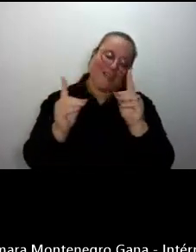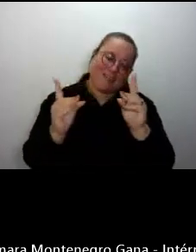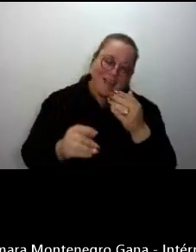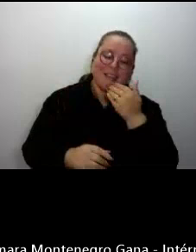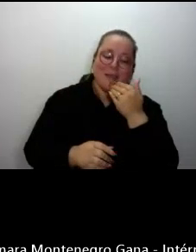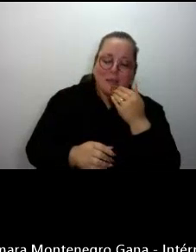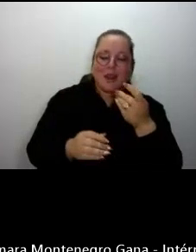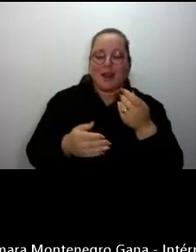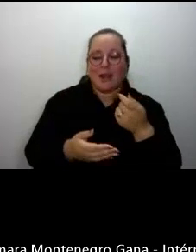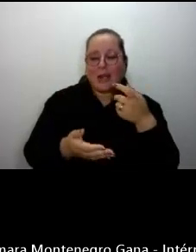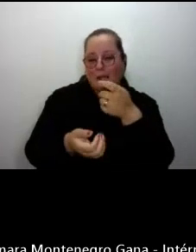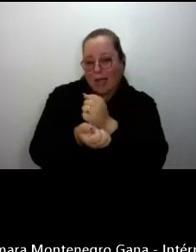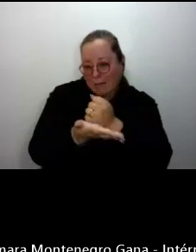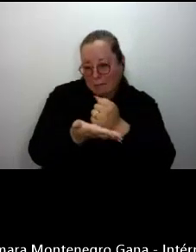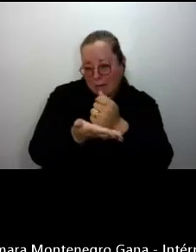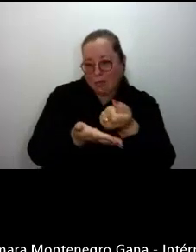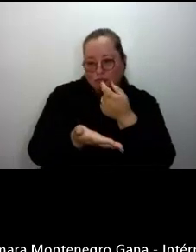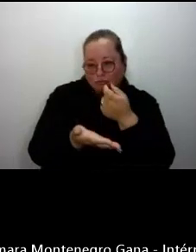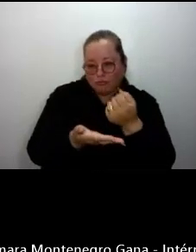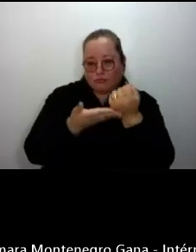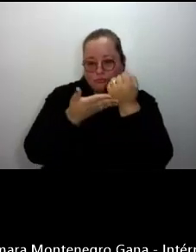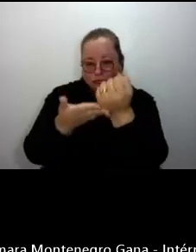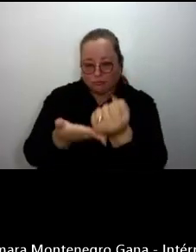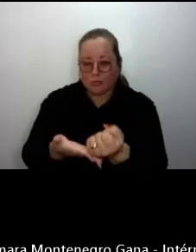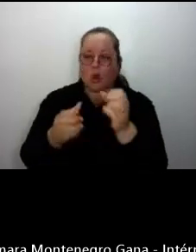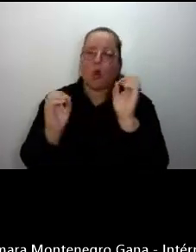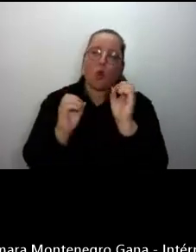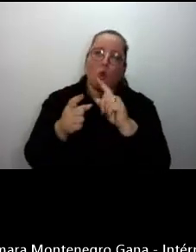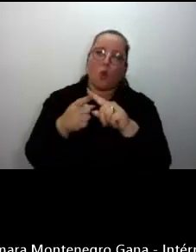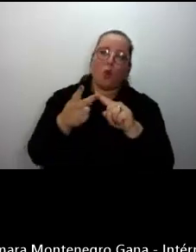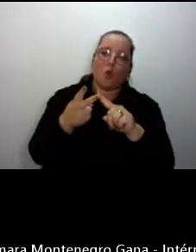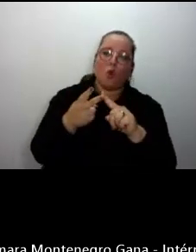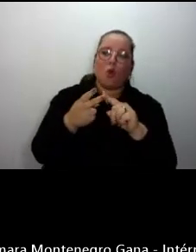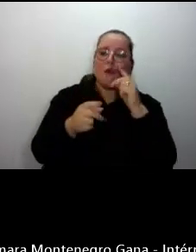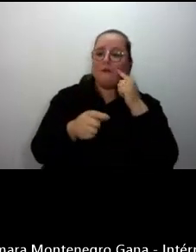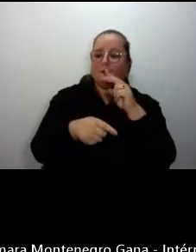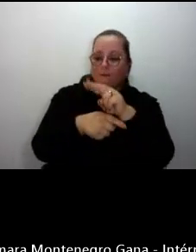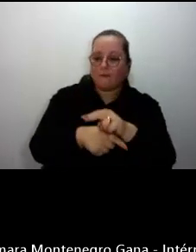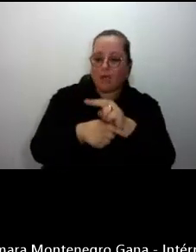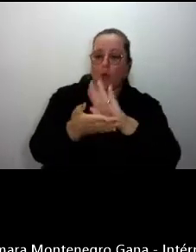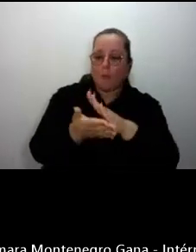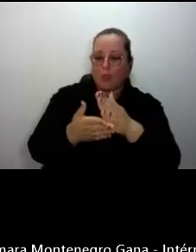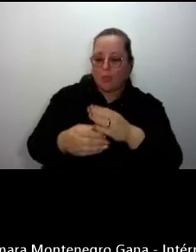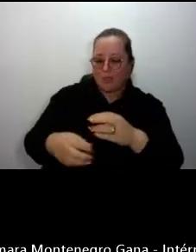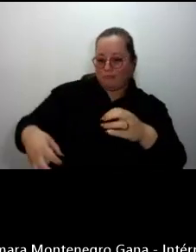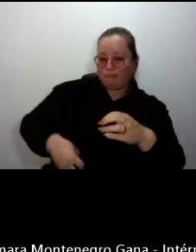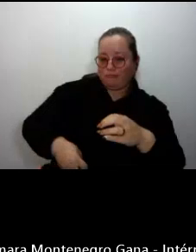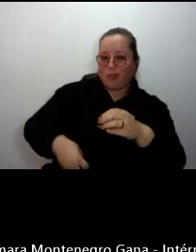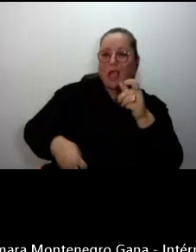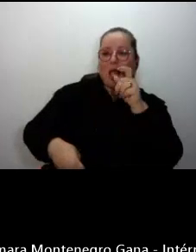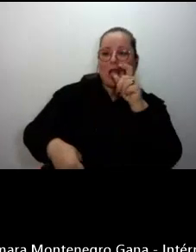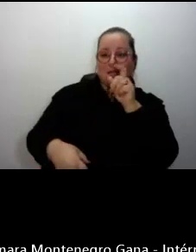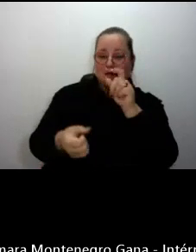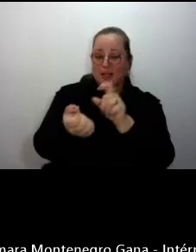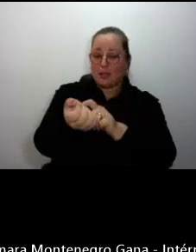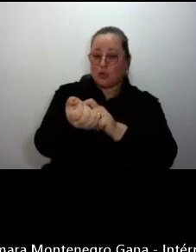de medicamentos, ¿cierto?, a o el monitoreo de las bombas de insulina. O sea, hay un montón de